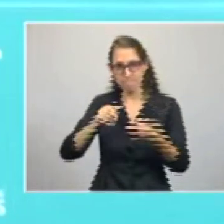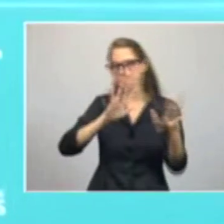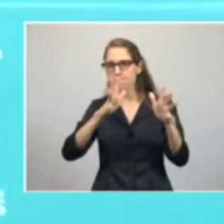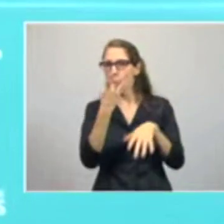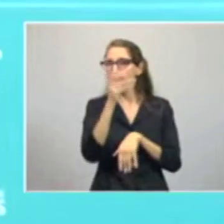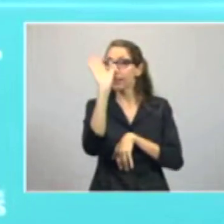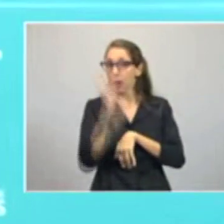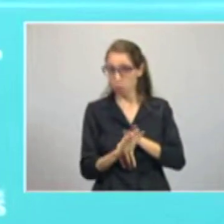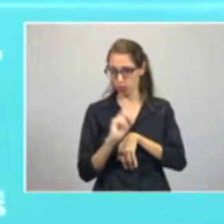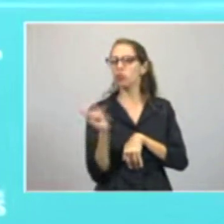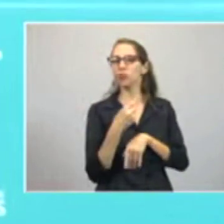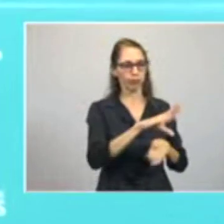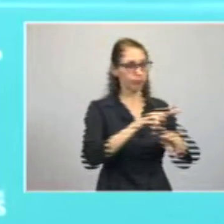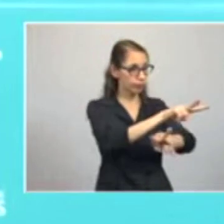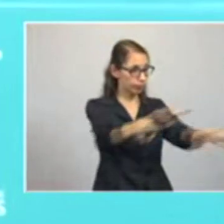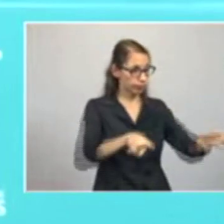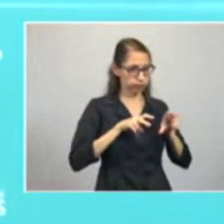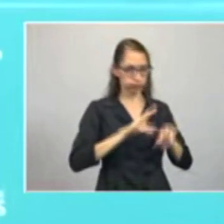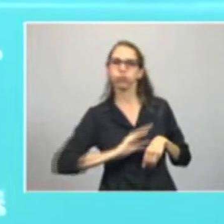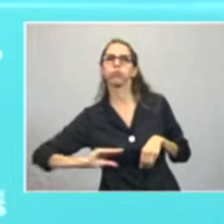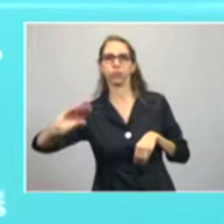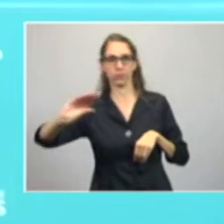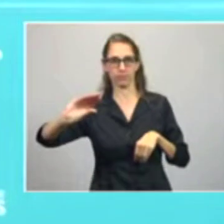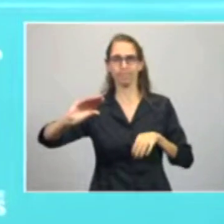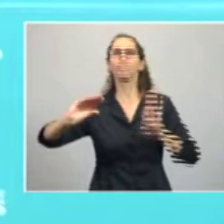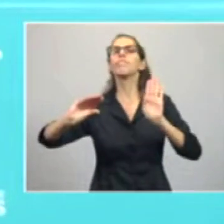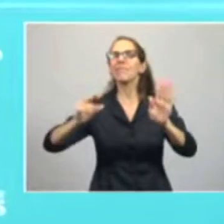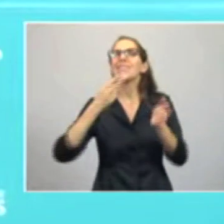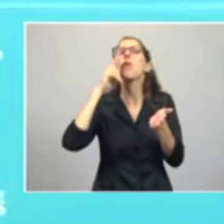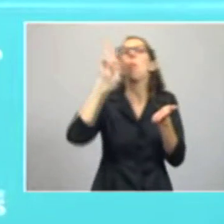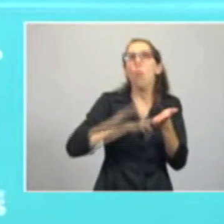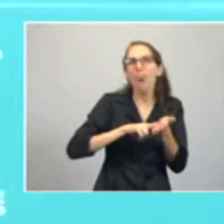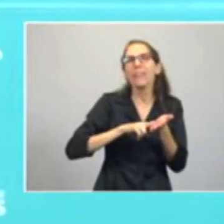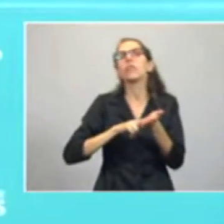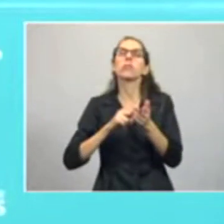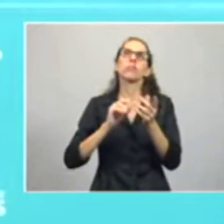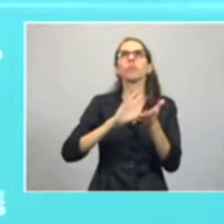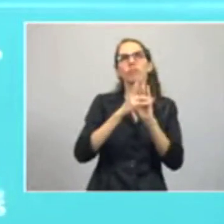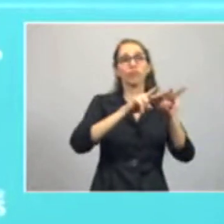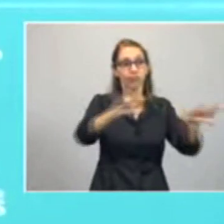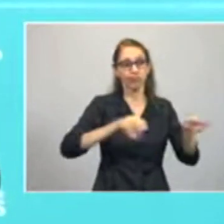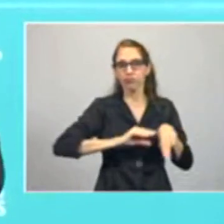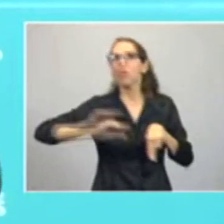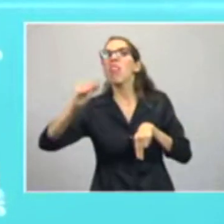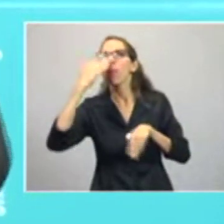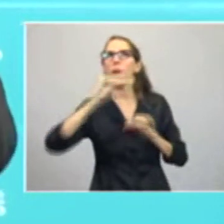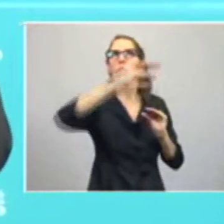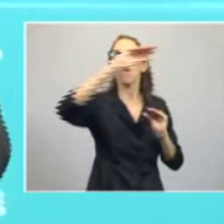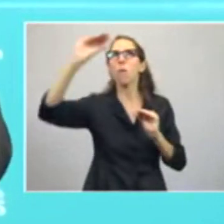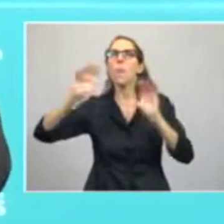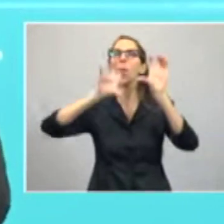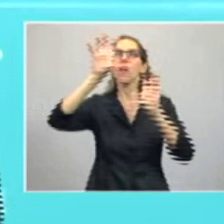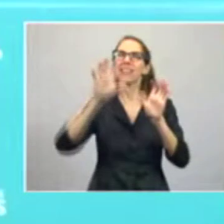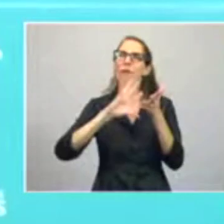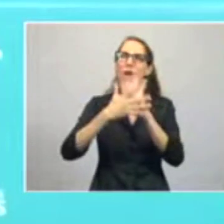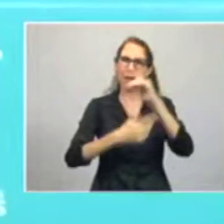aportan la Provincia de Buenos Aires, no todos ellos se distribuyen con las provincias. De esos recursos, de ese 100